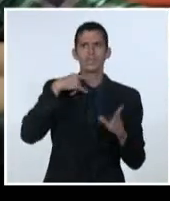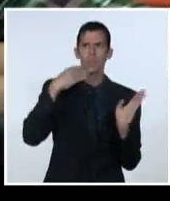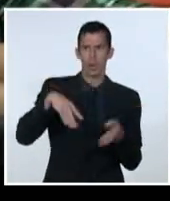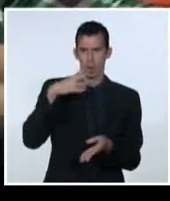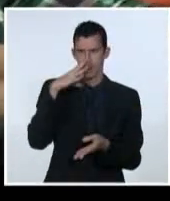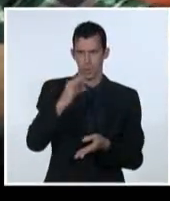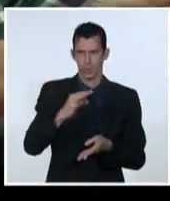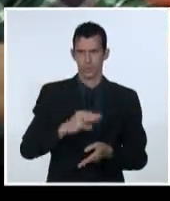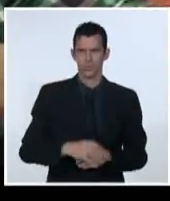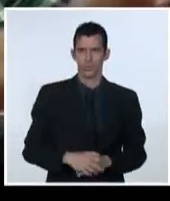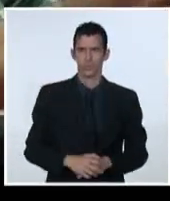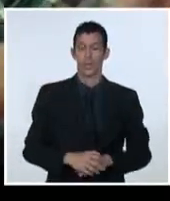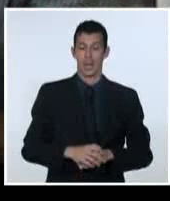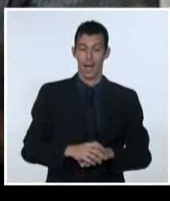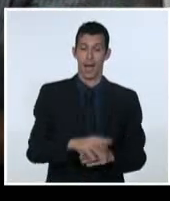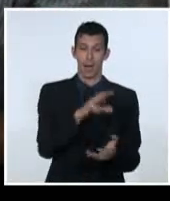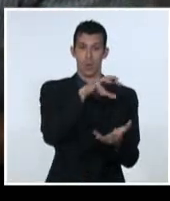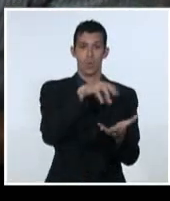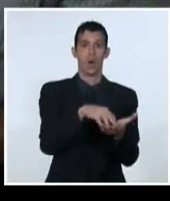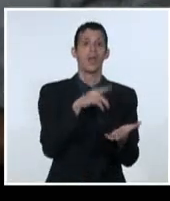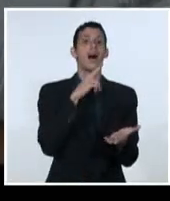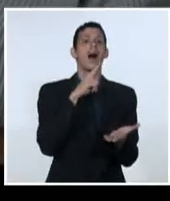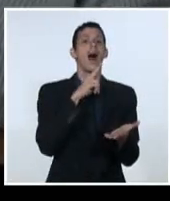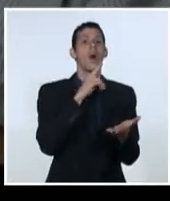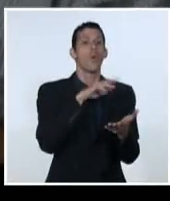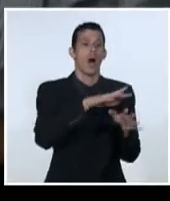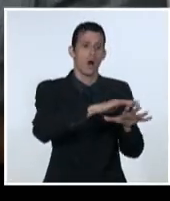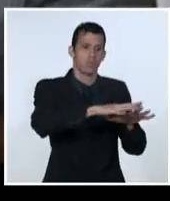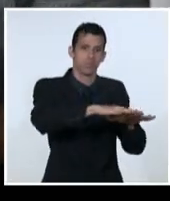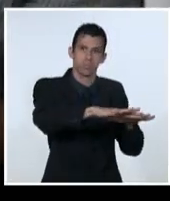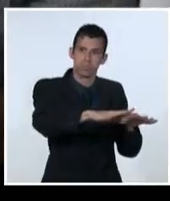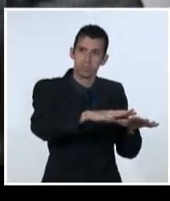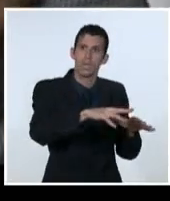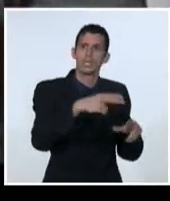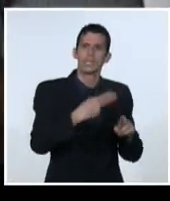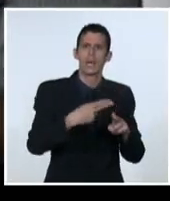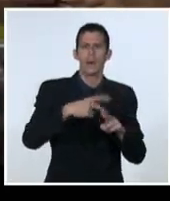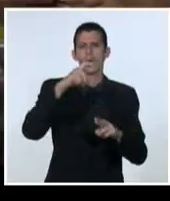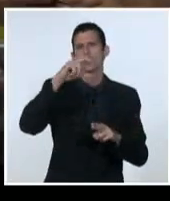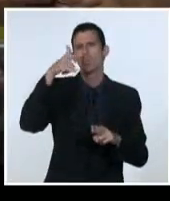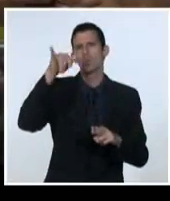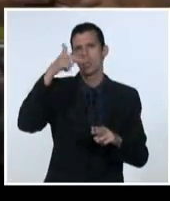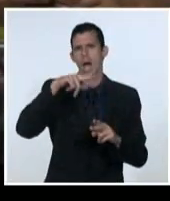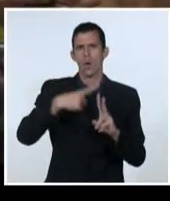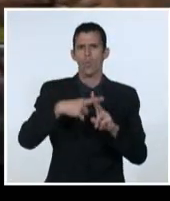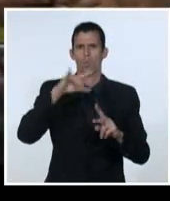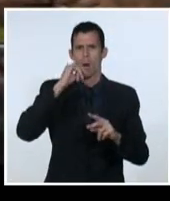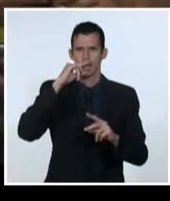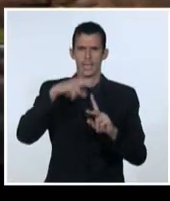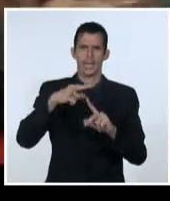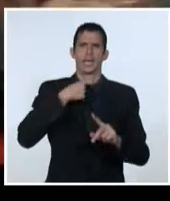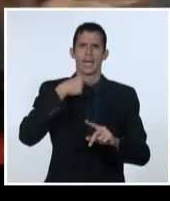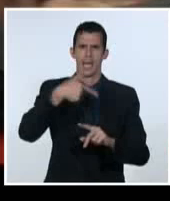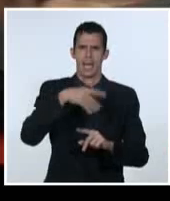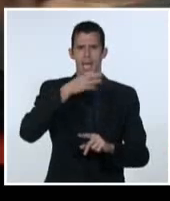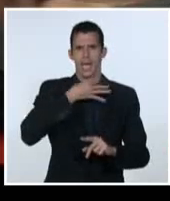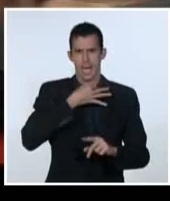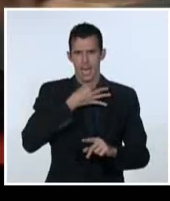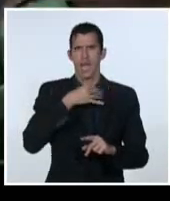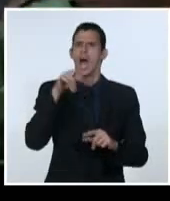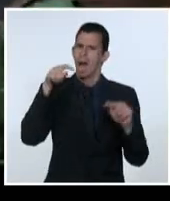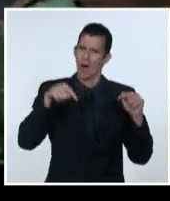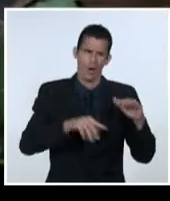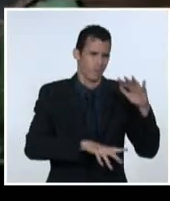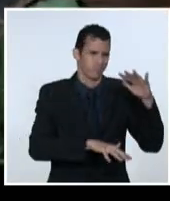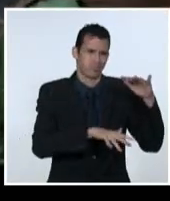se encuentra el 99.8 de su capacidad de llenado y se prevé que comienza a verter en las próximas horas en los